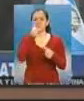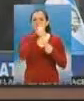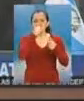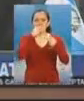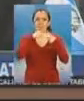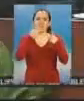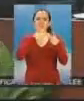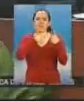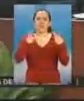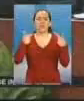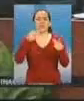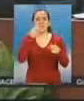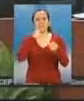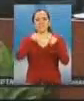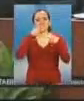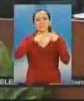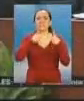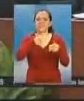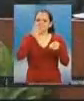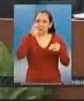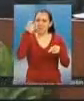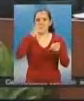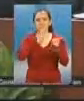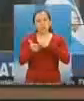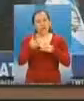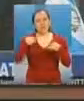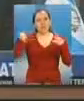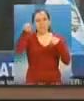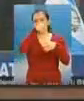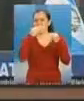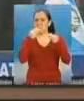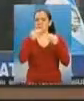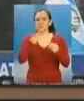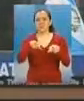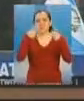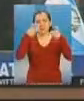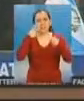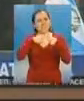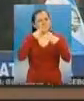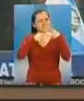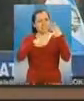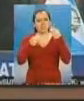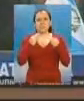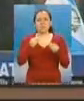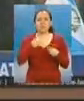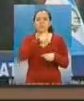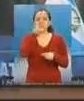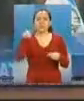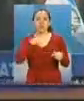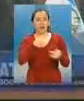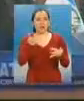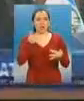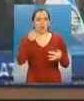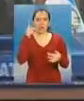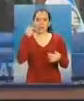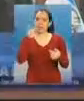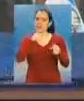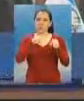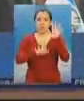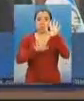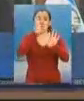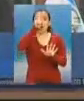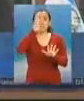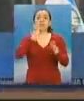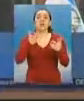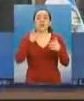dónde tenían, pero nadie se atrevía a tocarnos. Hoy, de los 19 más buscados, 12 están